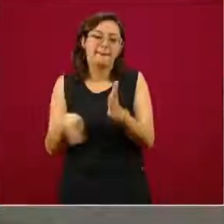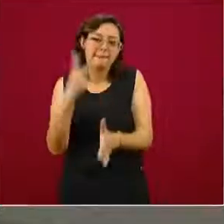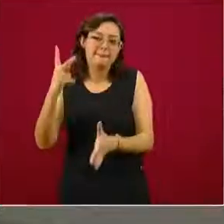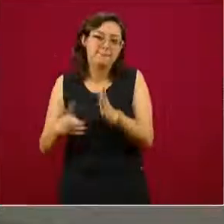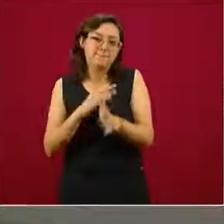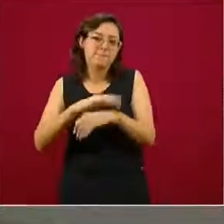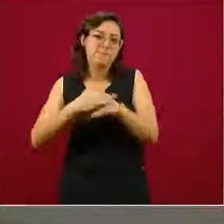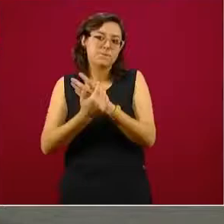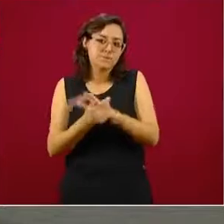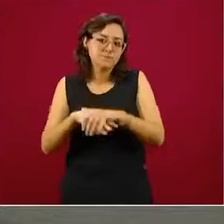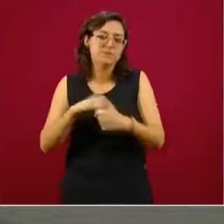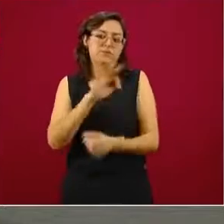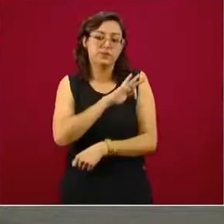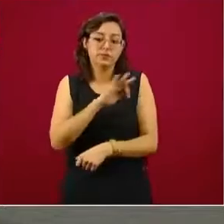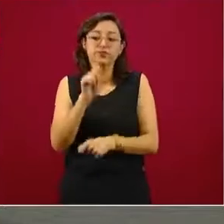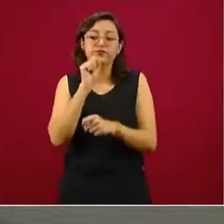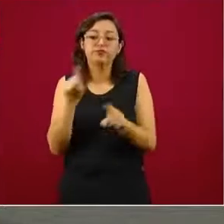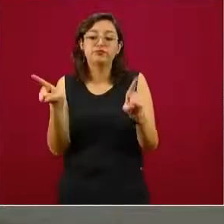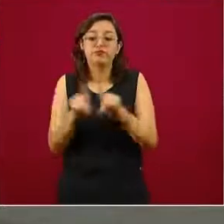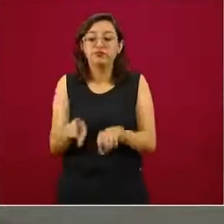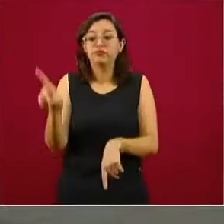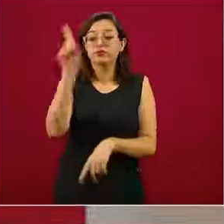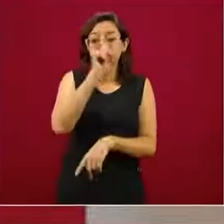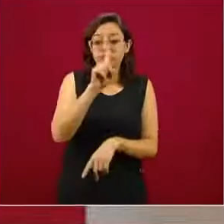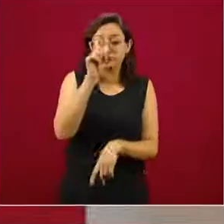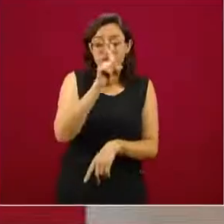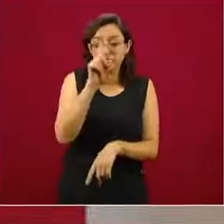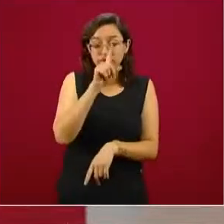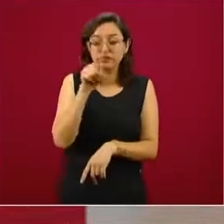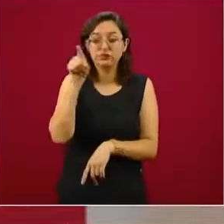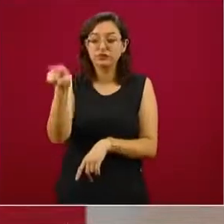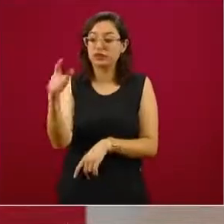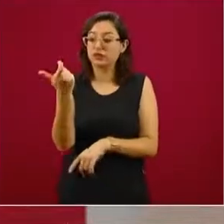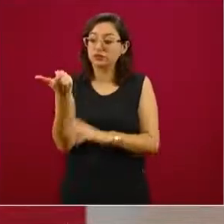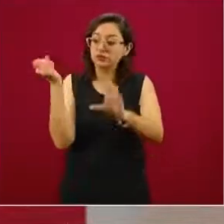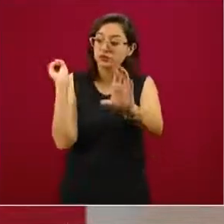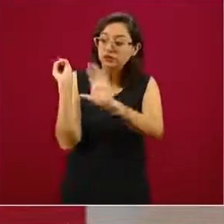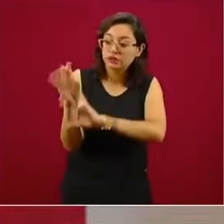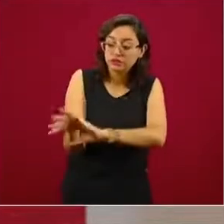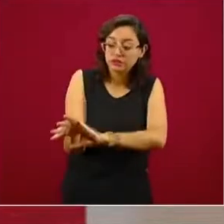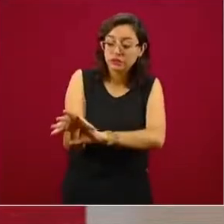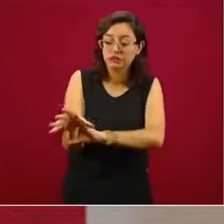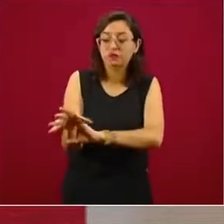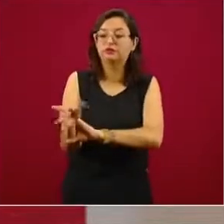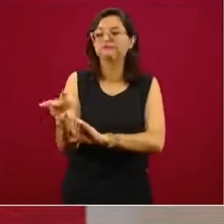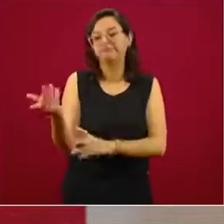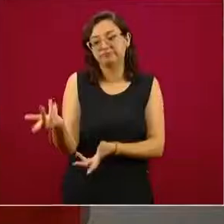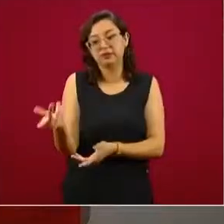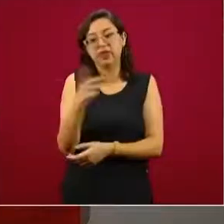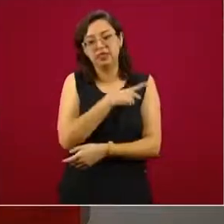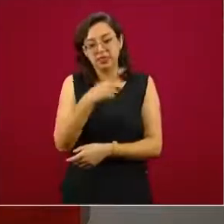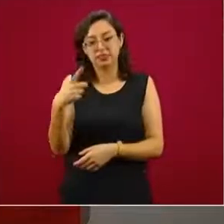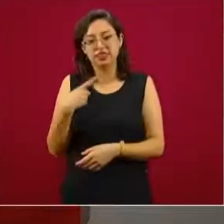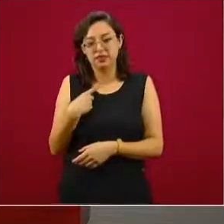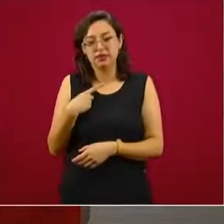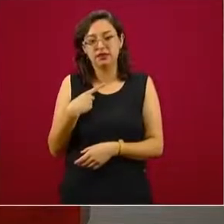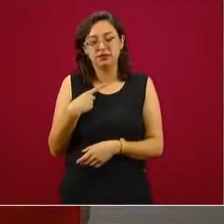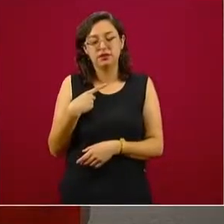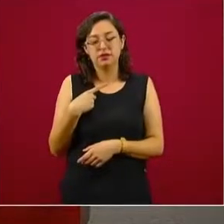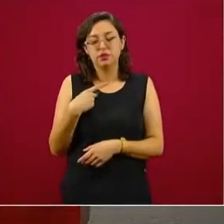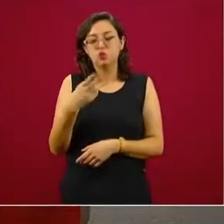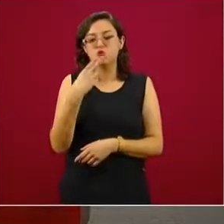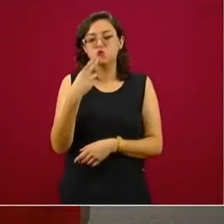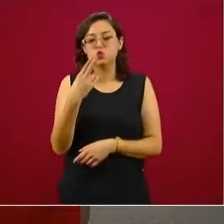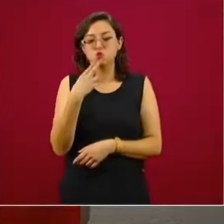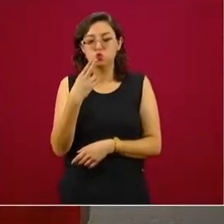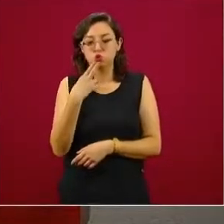manos. Y estamos recomendándole a las escuelas que reciben el recurso de La Escuela es Nuestra precisamente que una